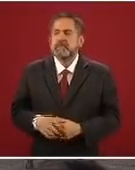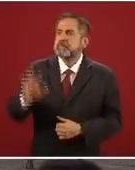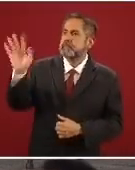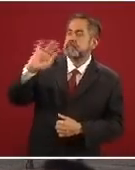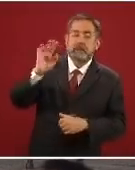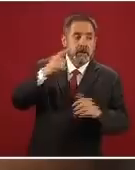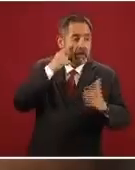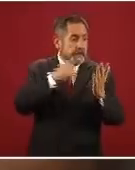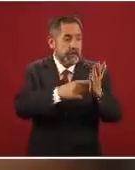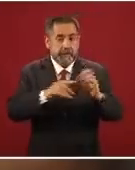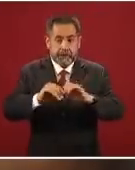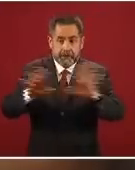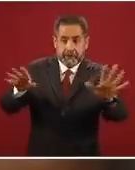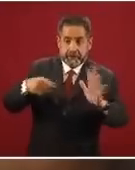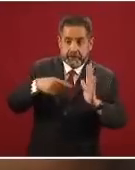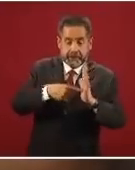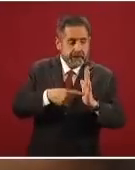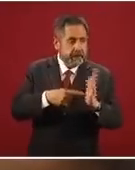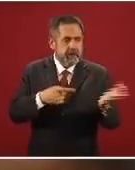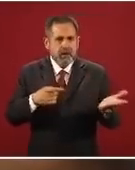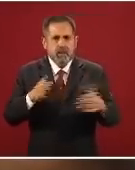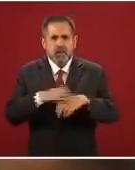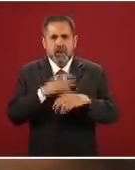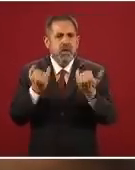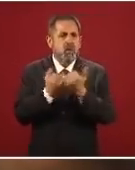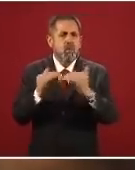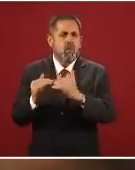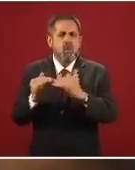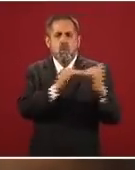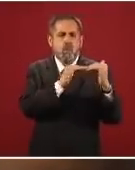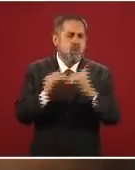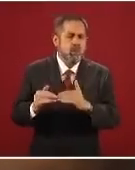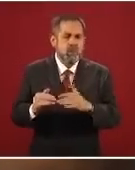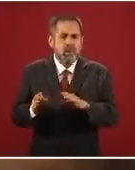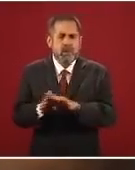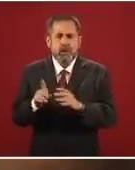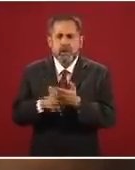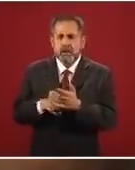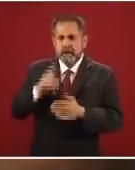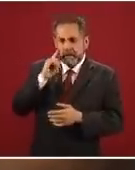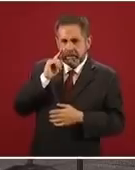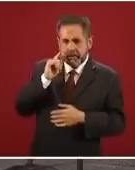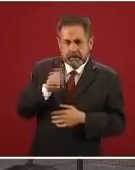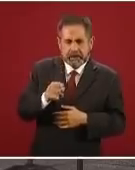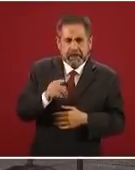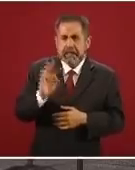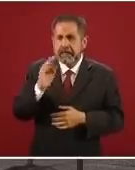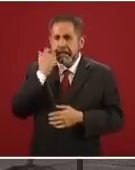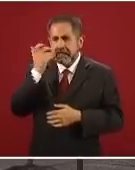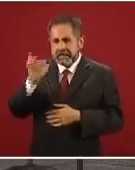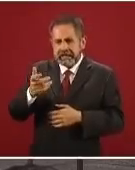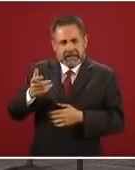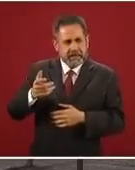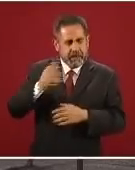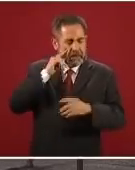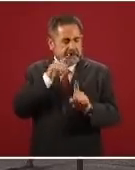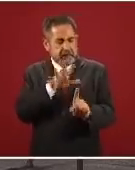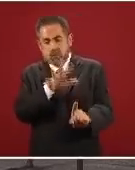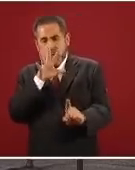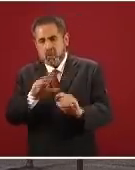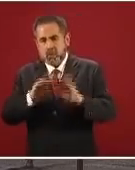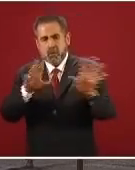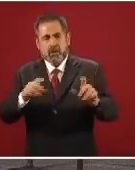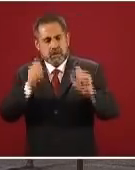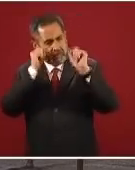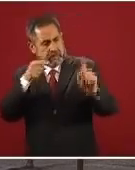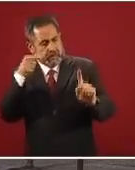visibiliza precisamente este delito, entonces ¿por qué tratarlo igual que cualquier otro? Si se busca visibilizar precisamente el feminicidio, entonces